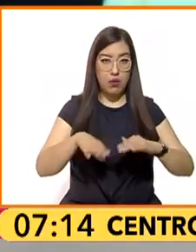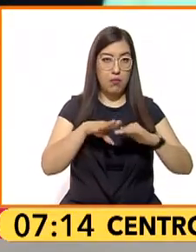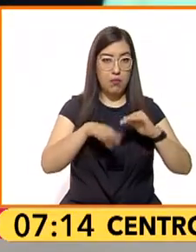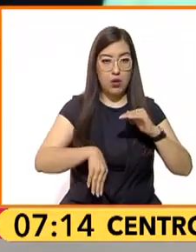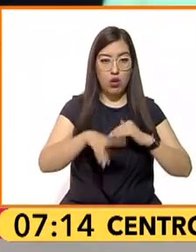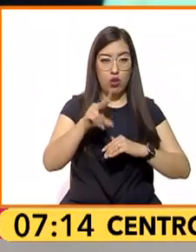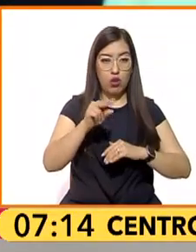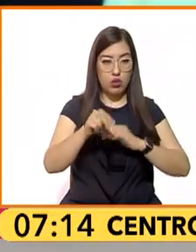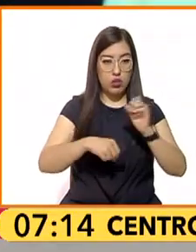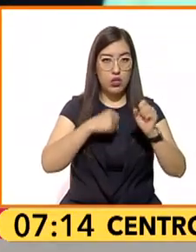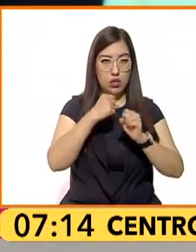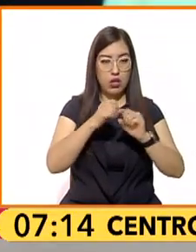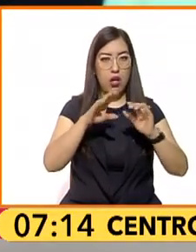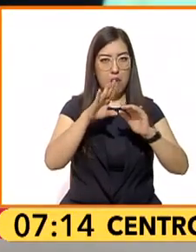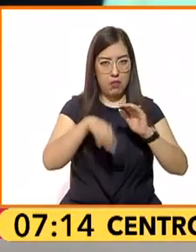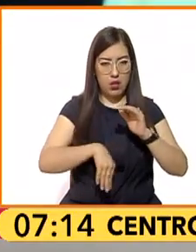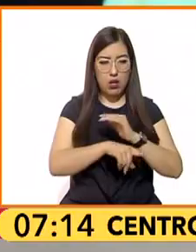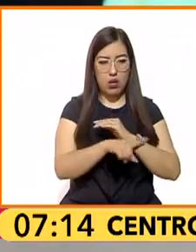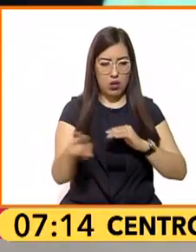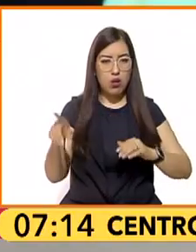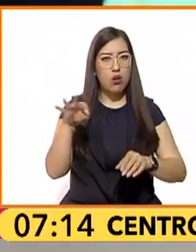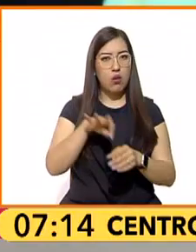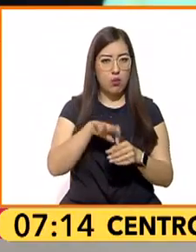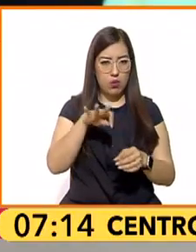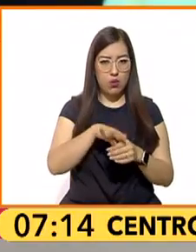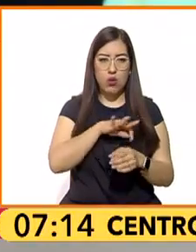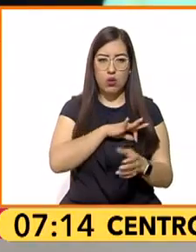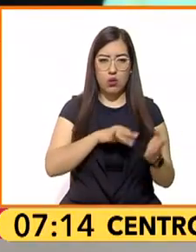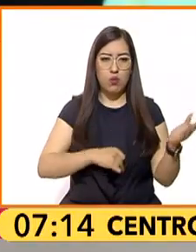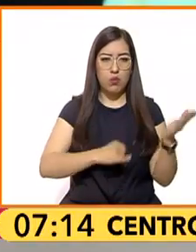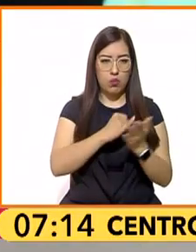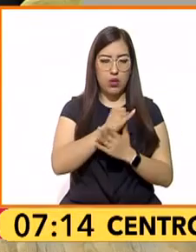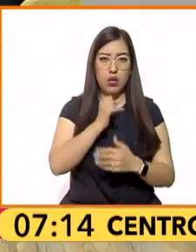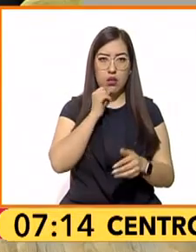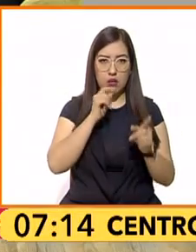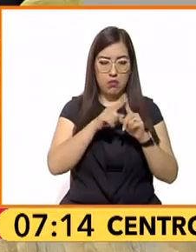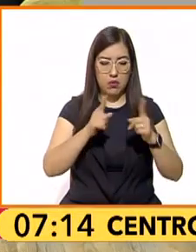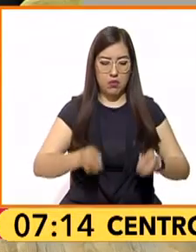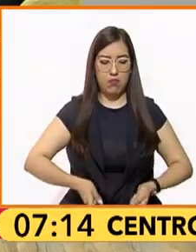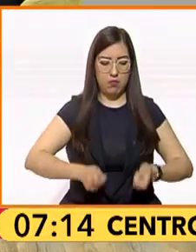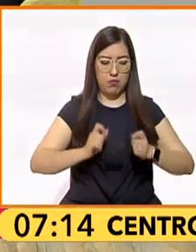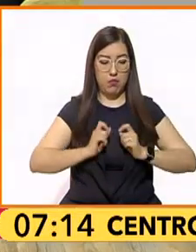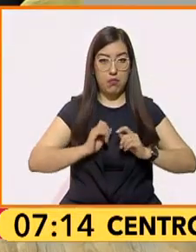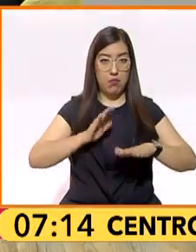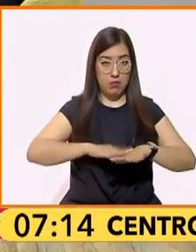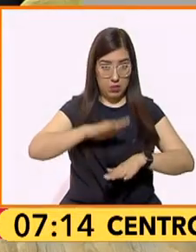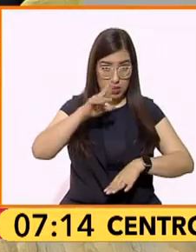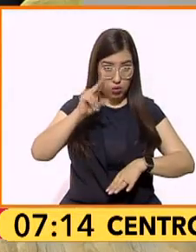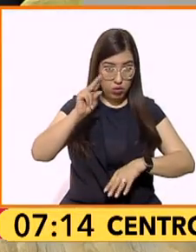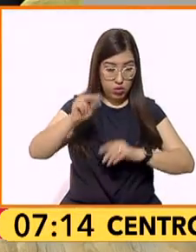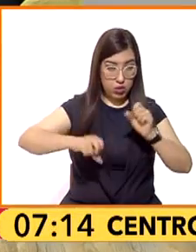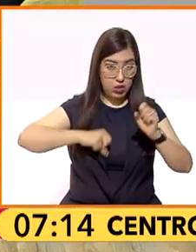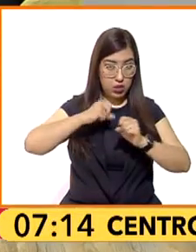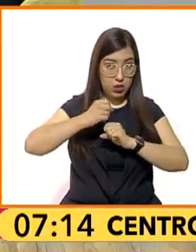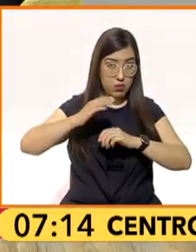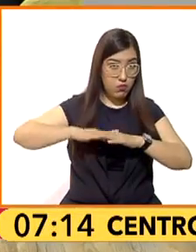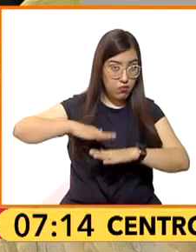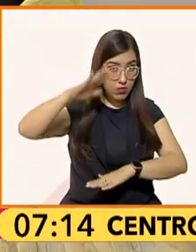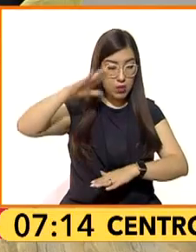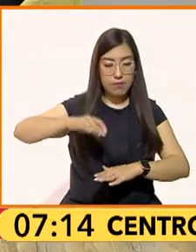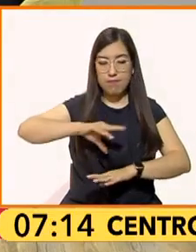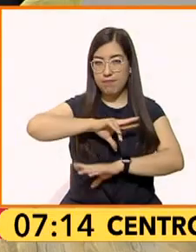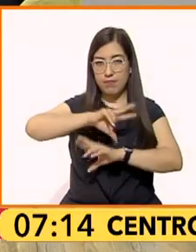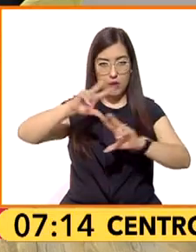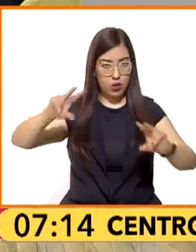tienen derecho a voto y el derecho a ser votados. Los que tienen más edad ya no. Algunos podrían estar